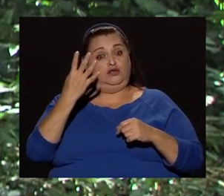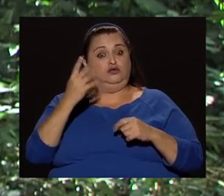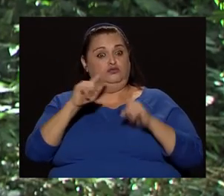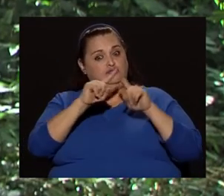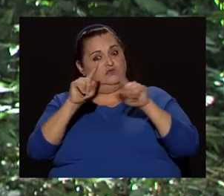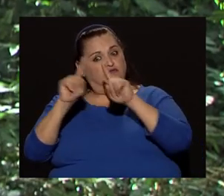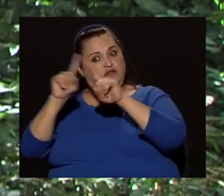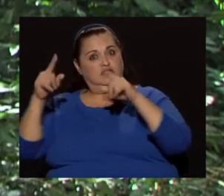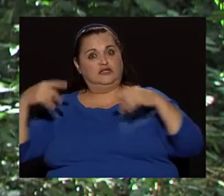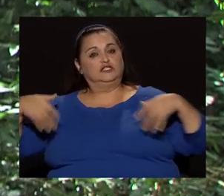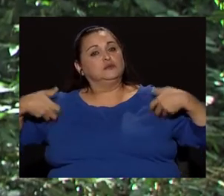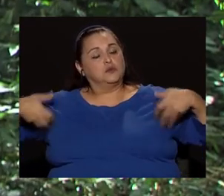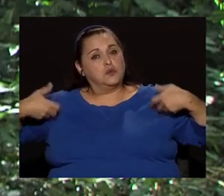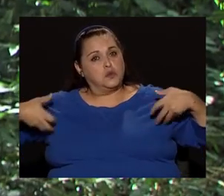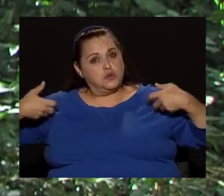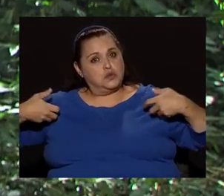tití.